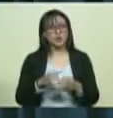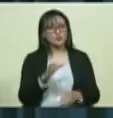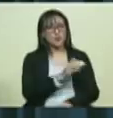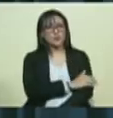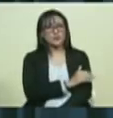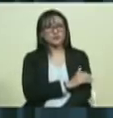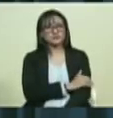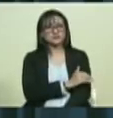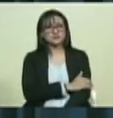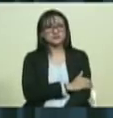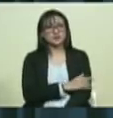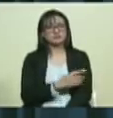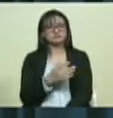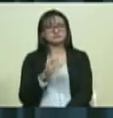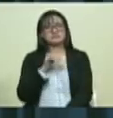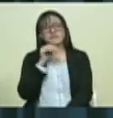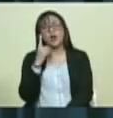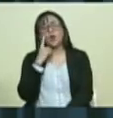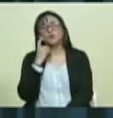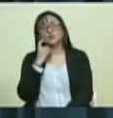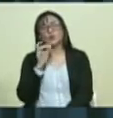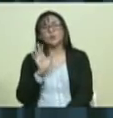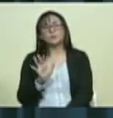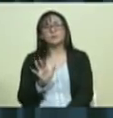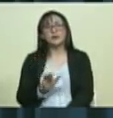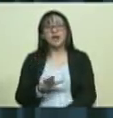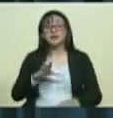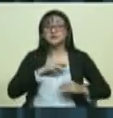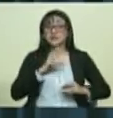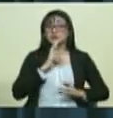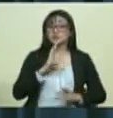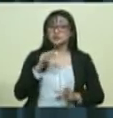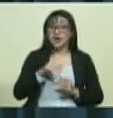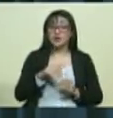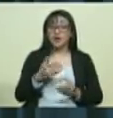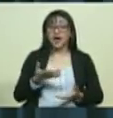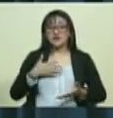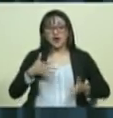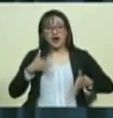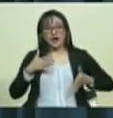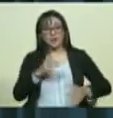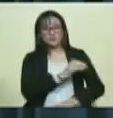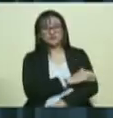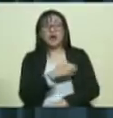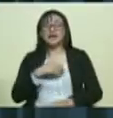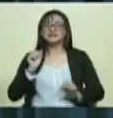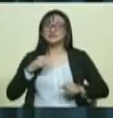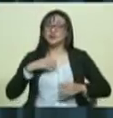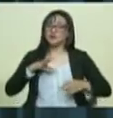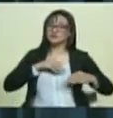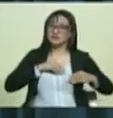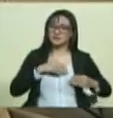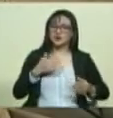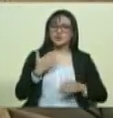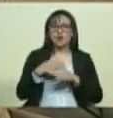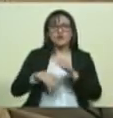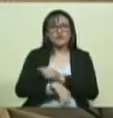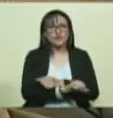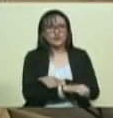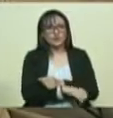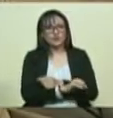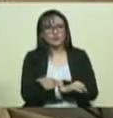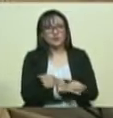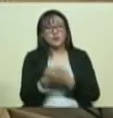venezolana que tiene la mala costumbre de que solo reconoce los resultados electorales cuando gana la elección es algo así como un partido de fútbol es de usted